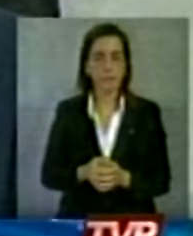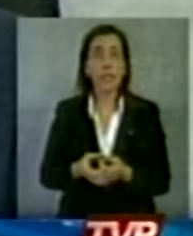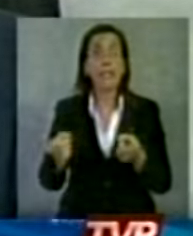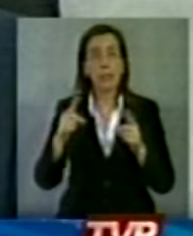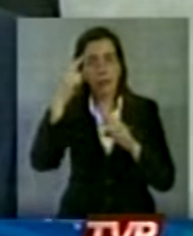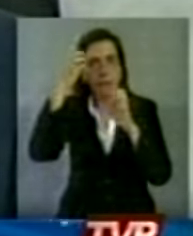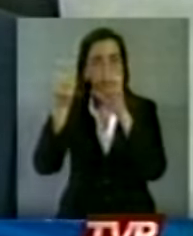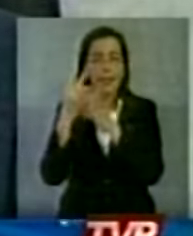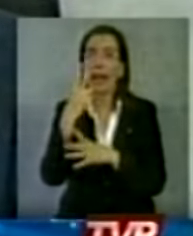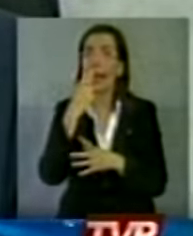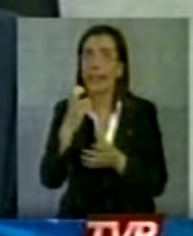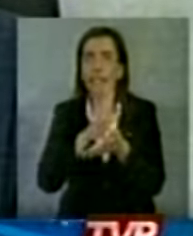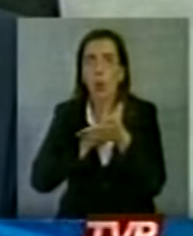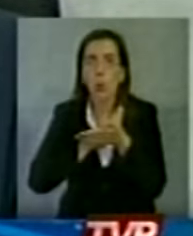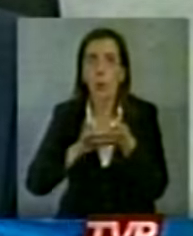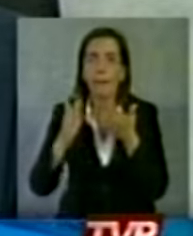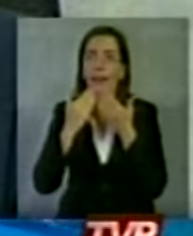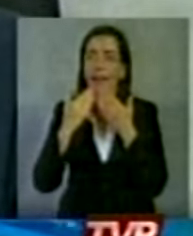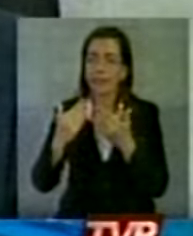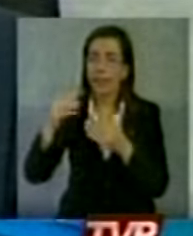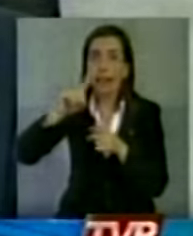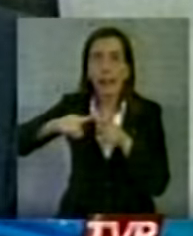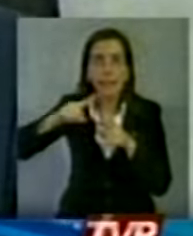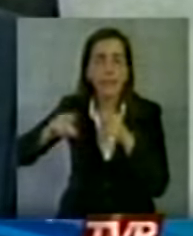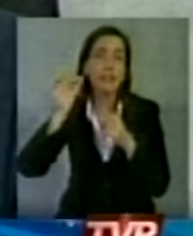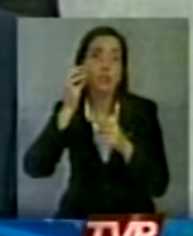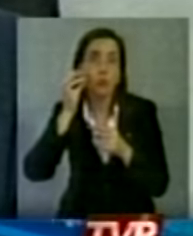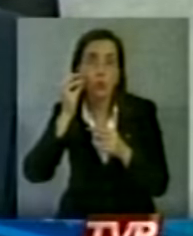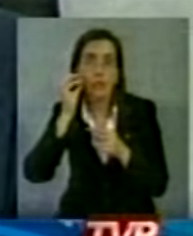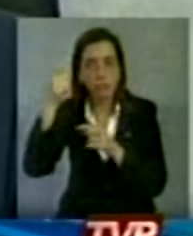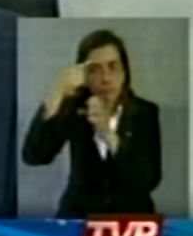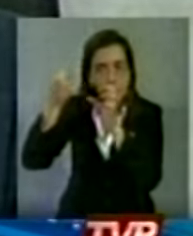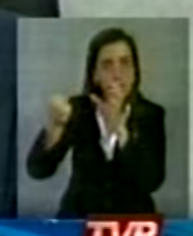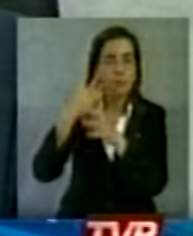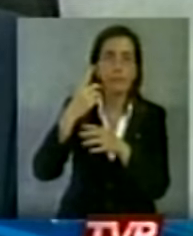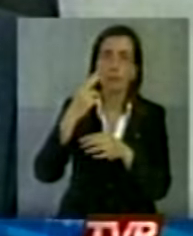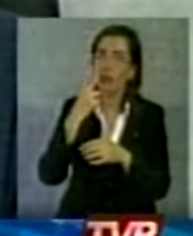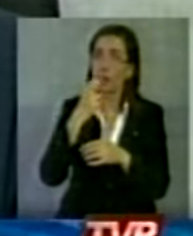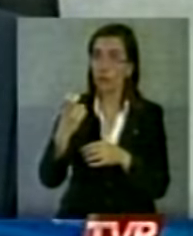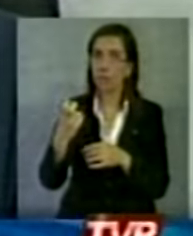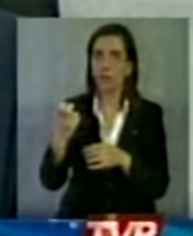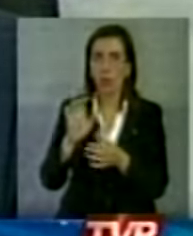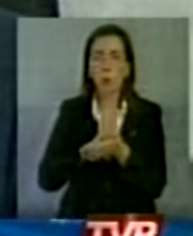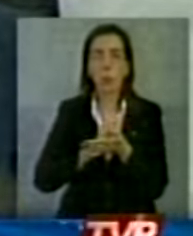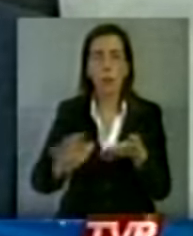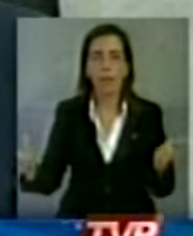energía eléctrica a partir de la biomasa, es decir, de los residuos de la caña de